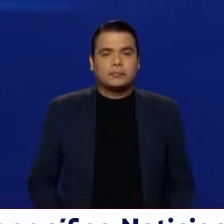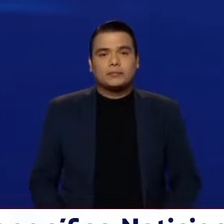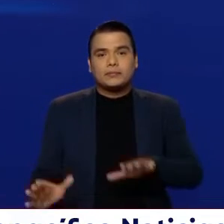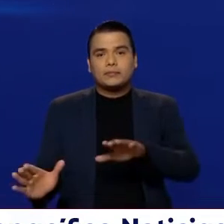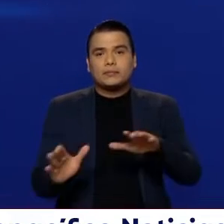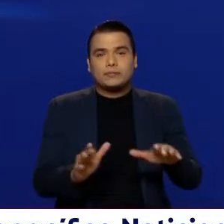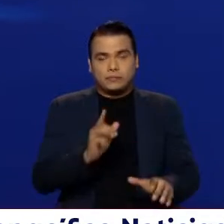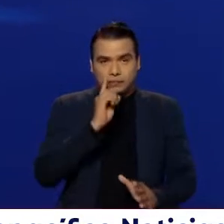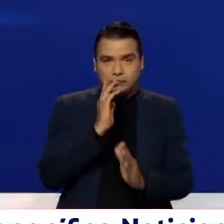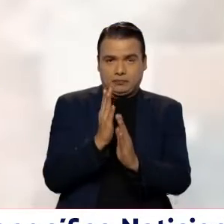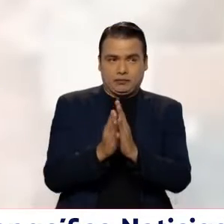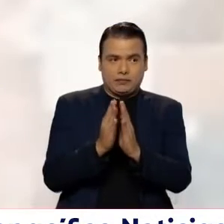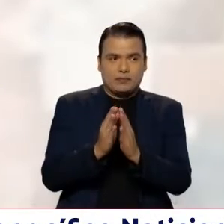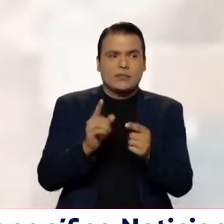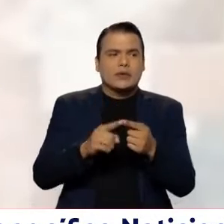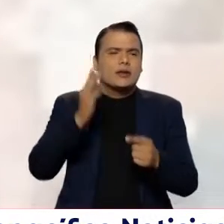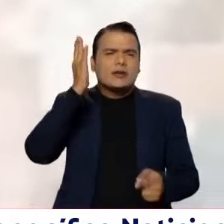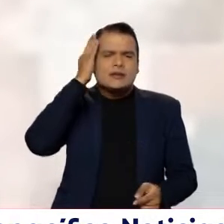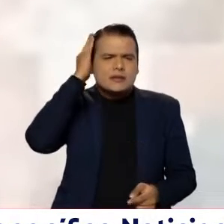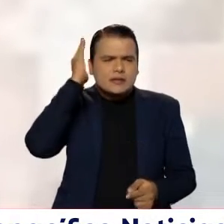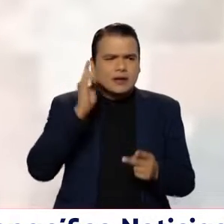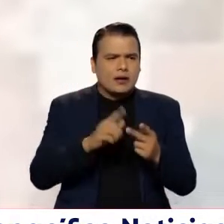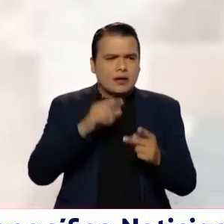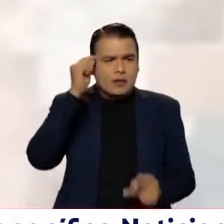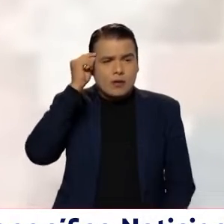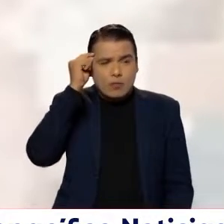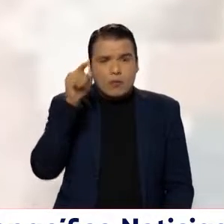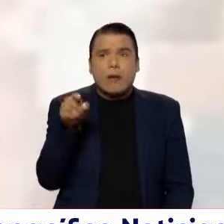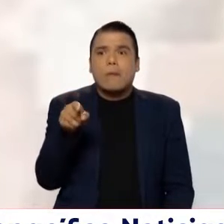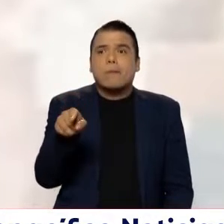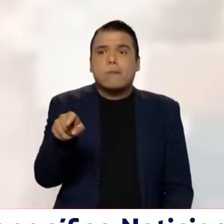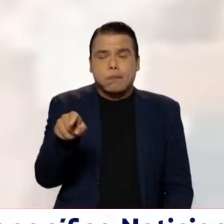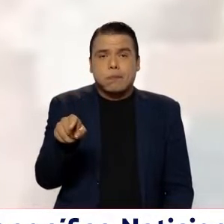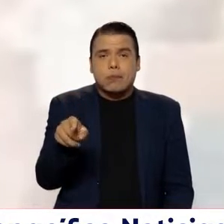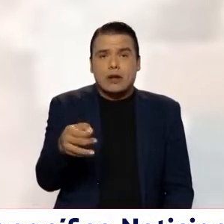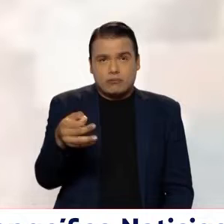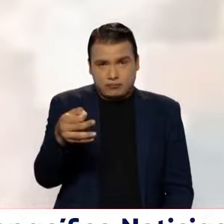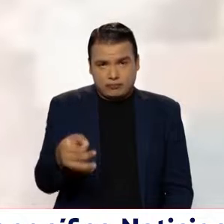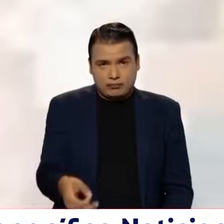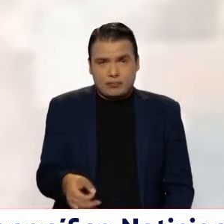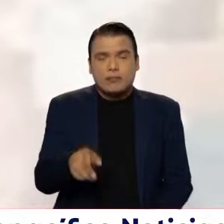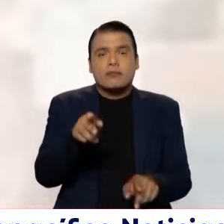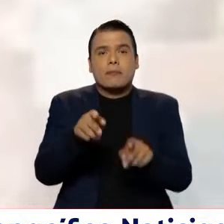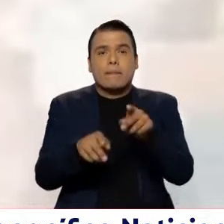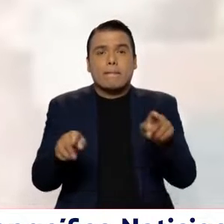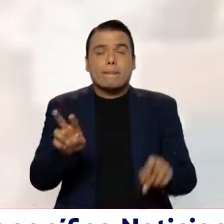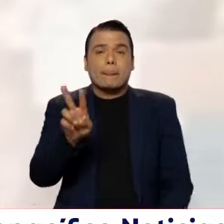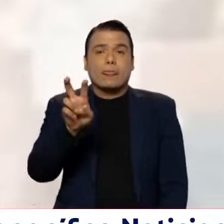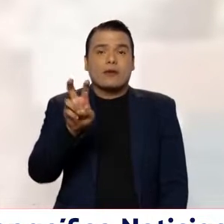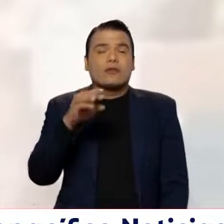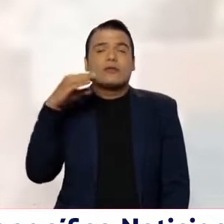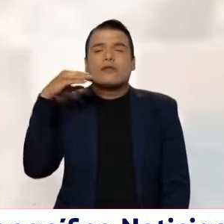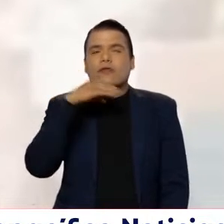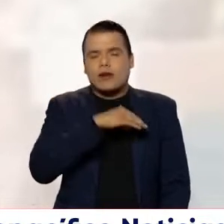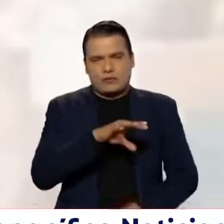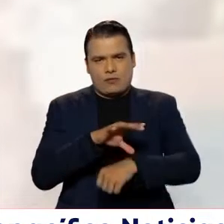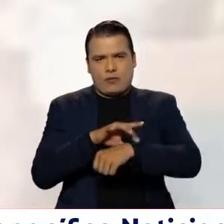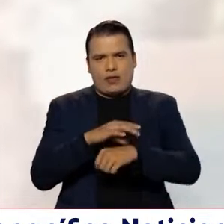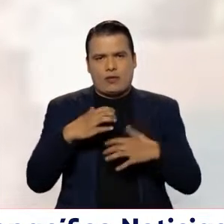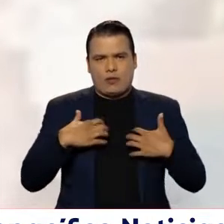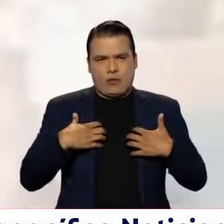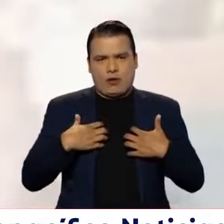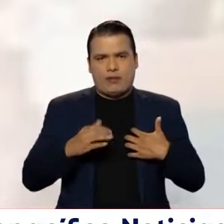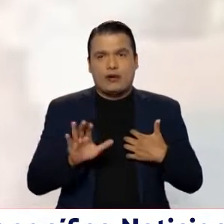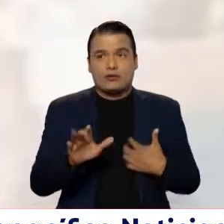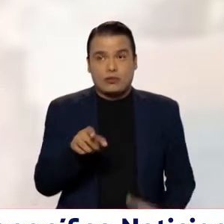En esto, en los municipios de Zarzal y Buga, Valle del Cauca, la Fiscalía General de la Nación capturó a dos presuntos médicos veterinarios,